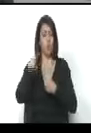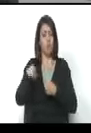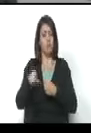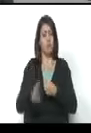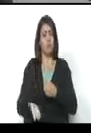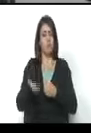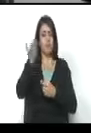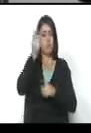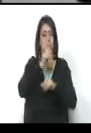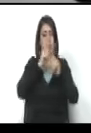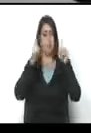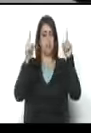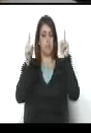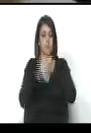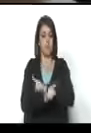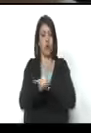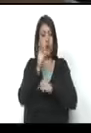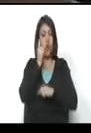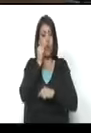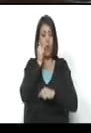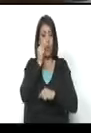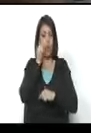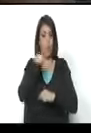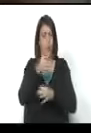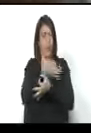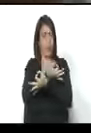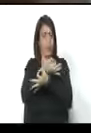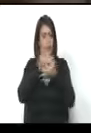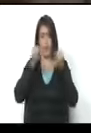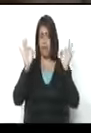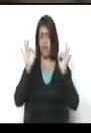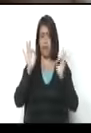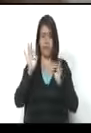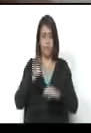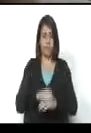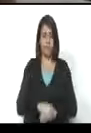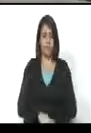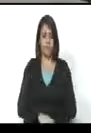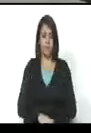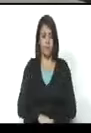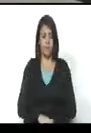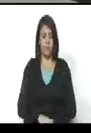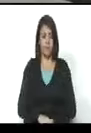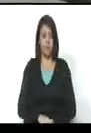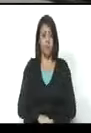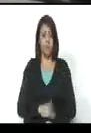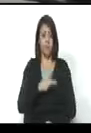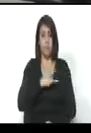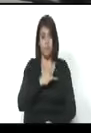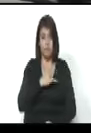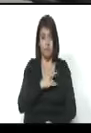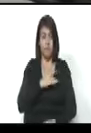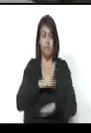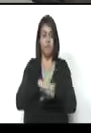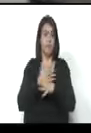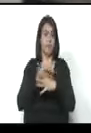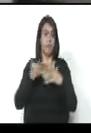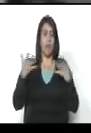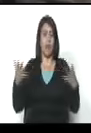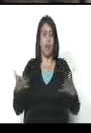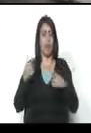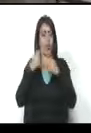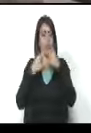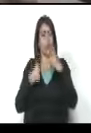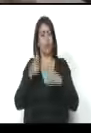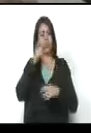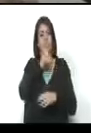fue convirtiendo en un hombre extraordinariamente sensible a las grandes causas